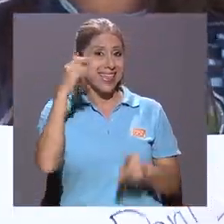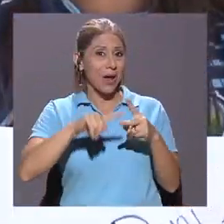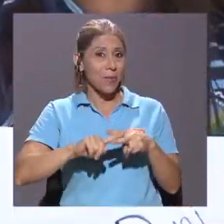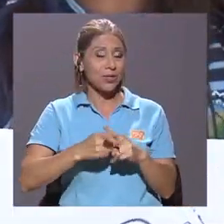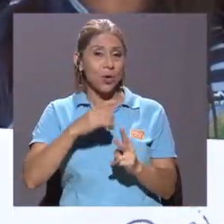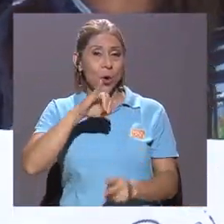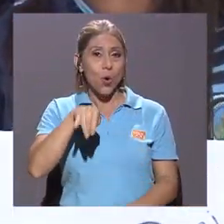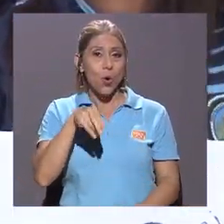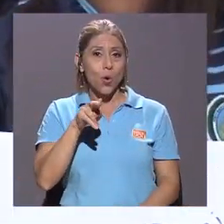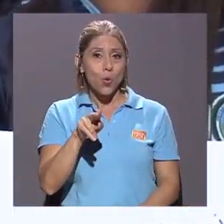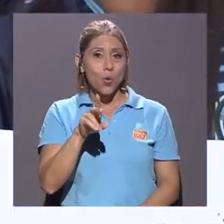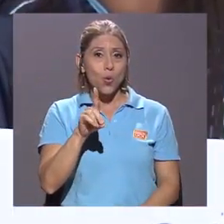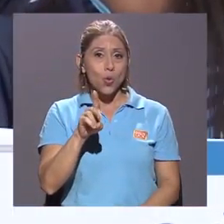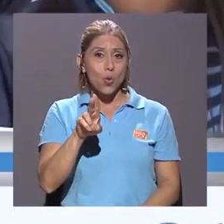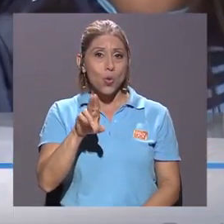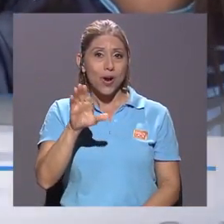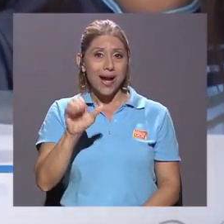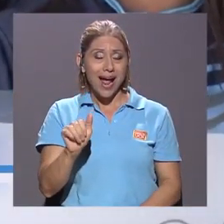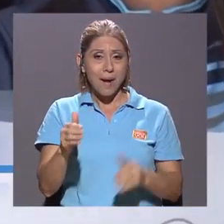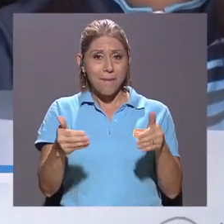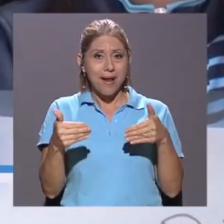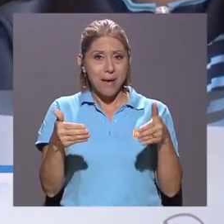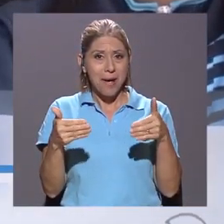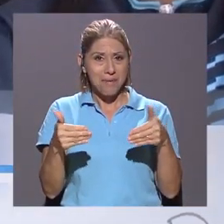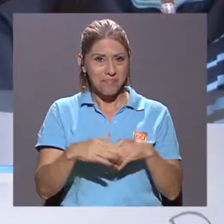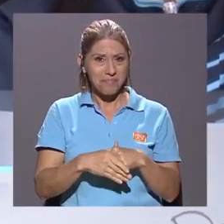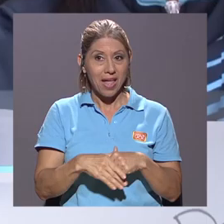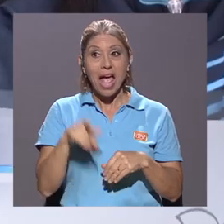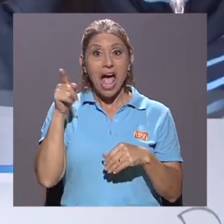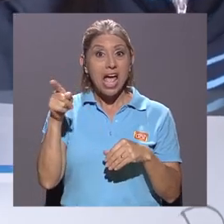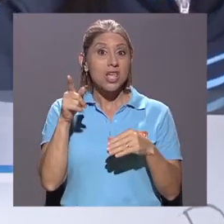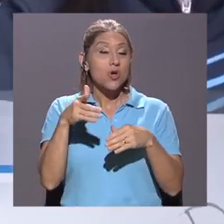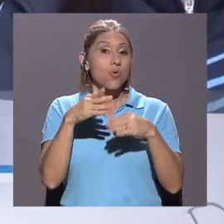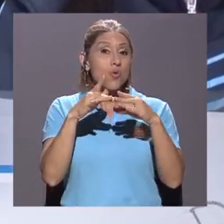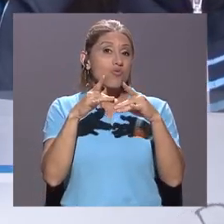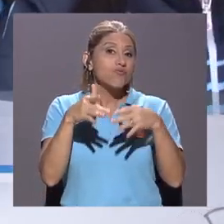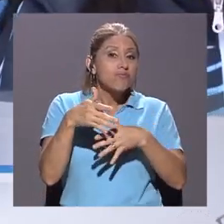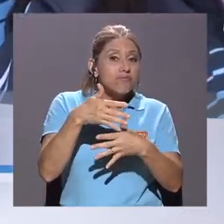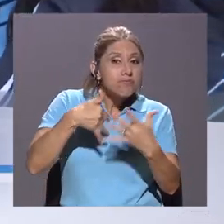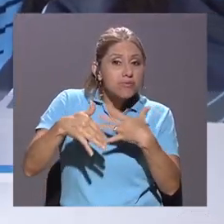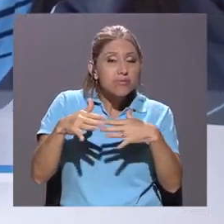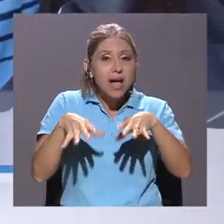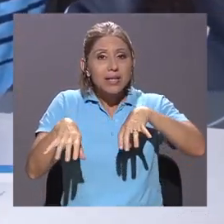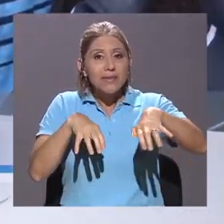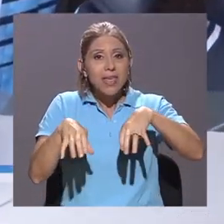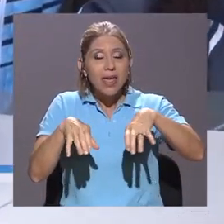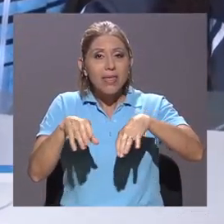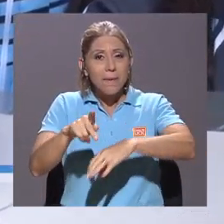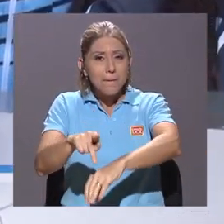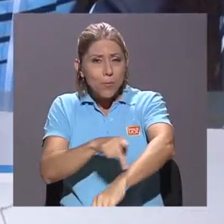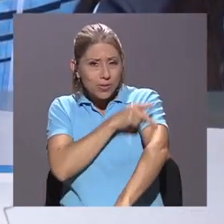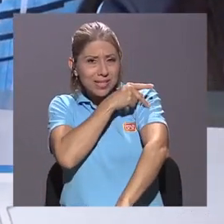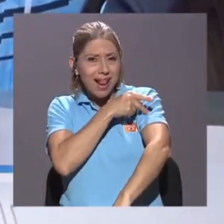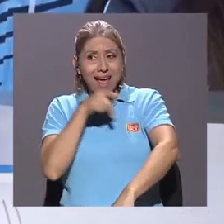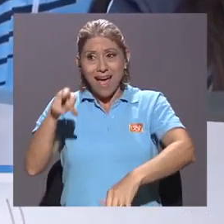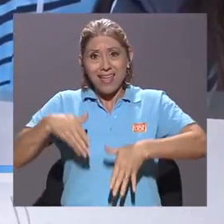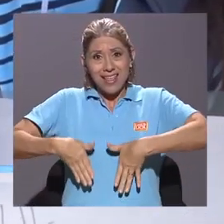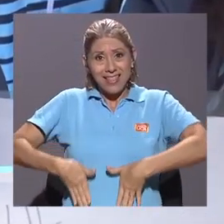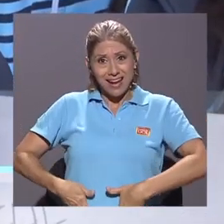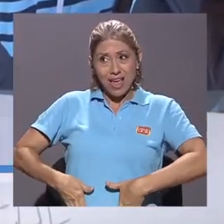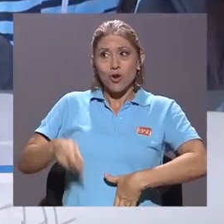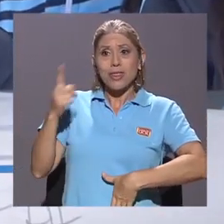Panamá. Tuvimos un convivio en Puriscal, en donde el entrenador nos puso a hacer una actividad, era